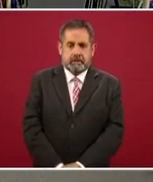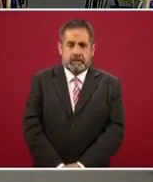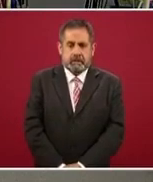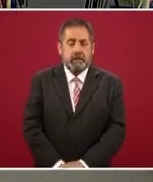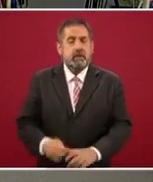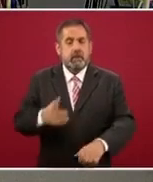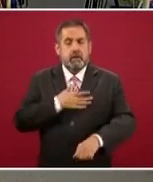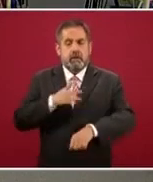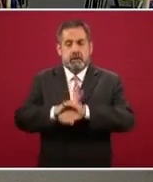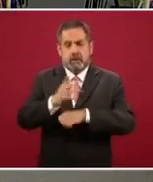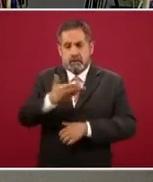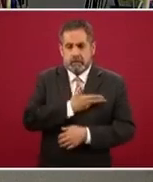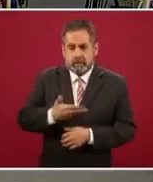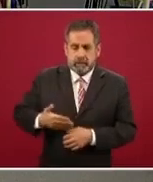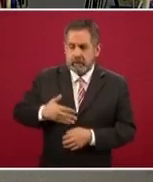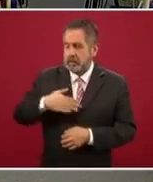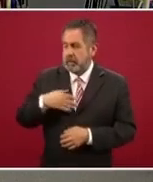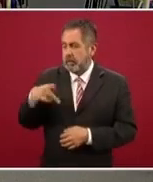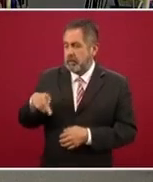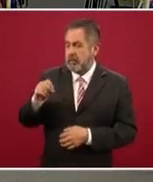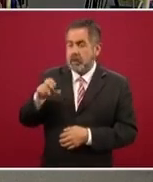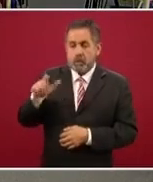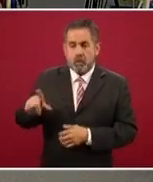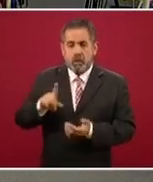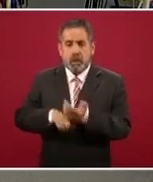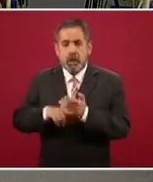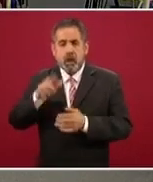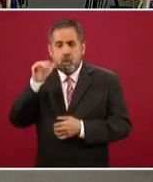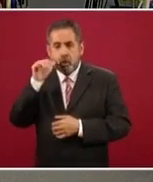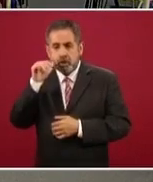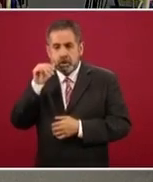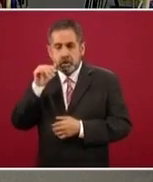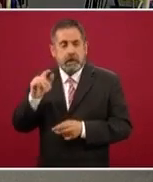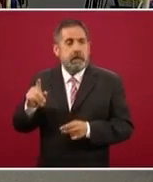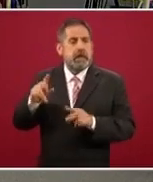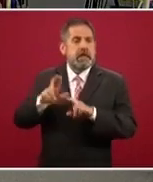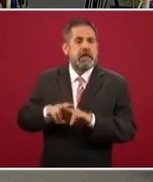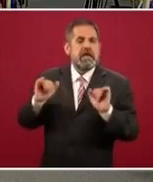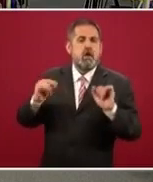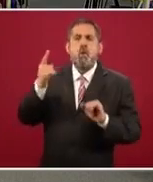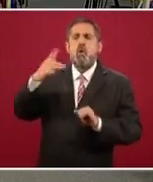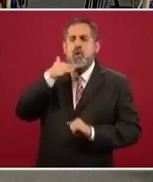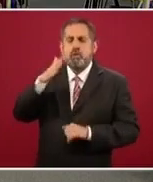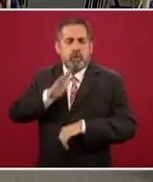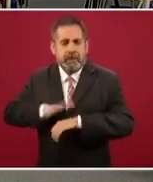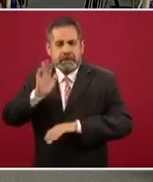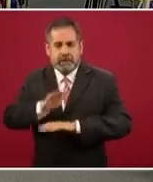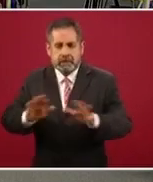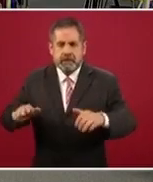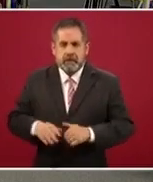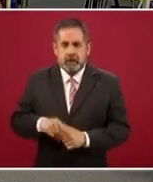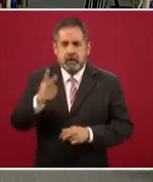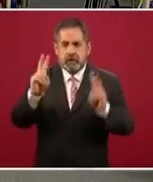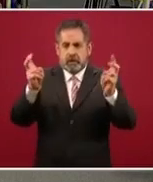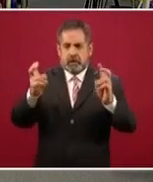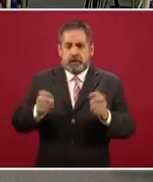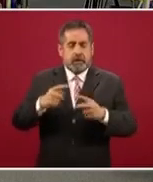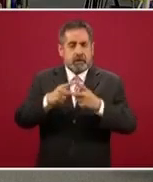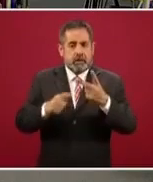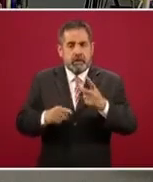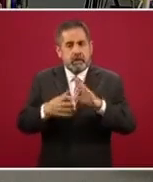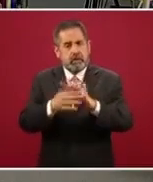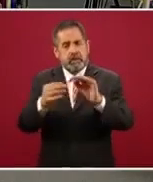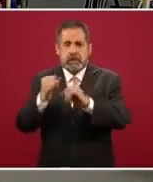Buenos días, presidente. Gracias, Paul Velázquez de Los Mochis. Ni uno más, ni un corrupto más en gobierno. Le quiero hablar de dos temas. El primero es un